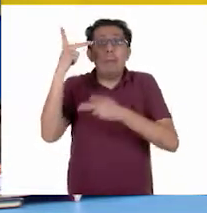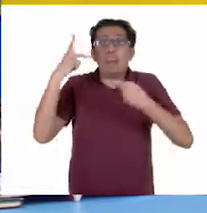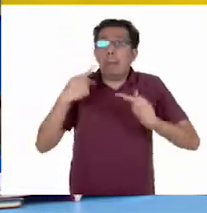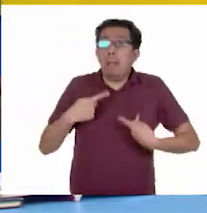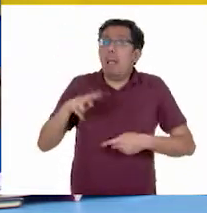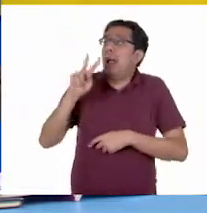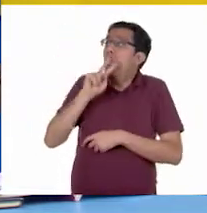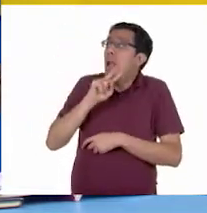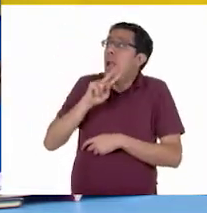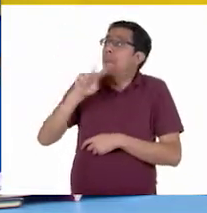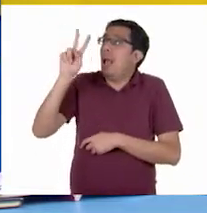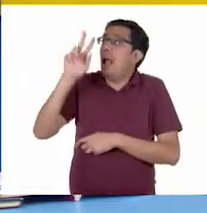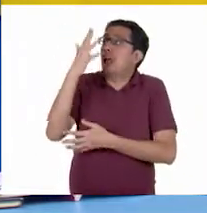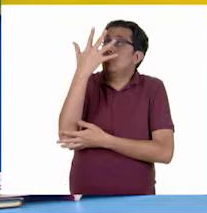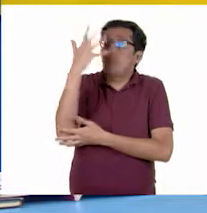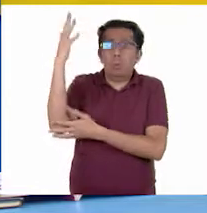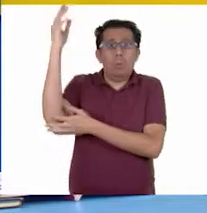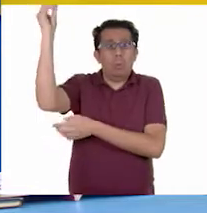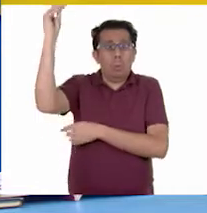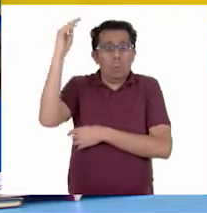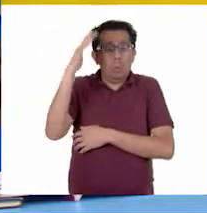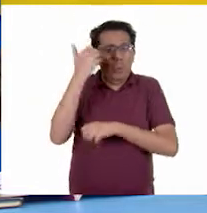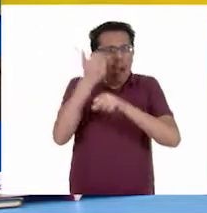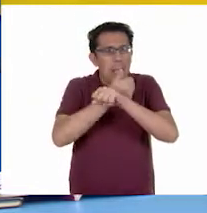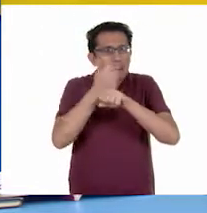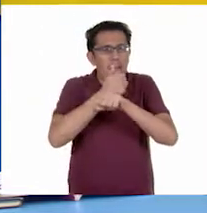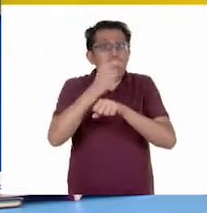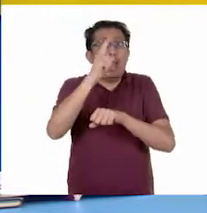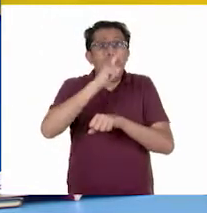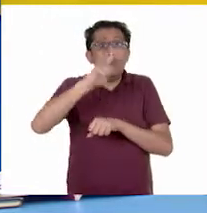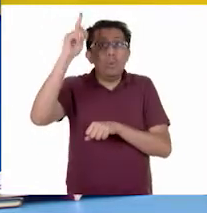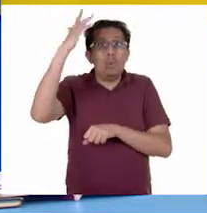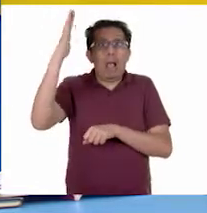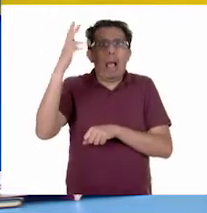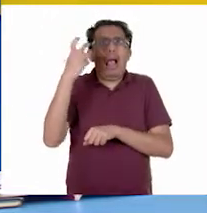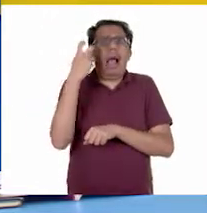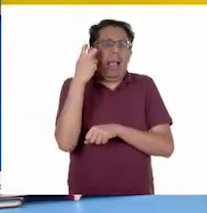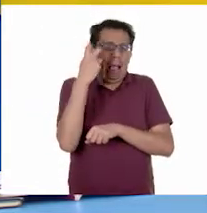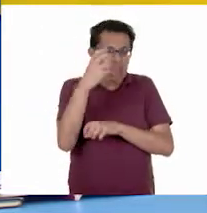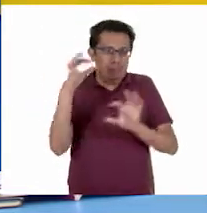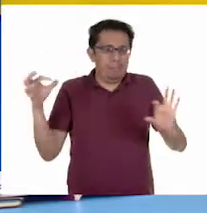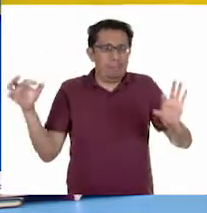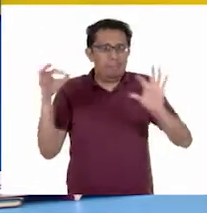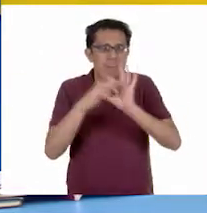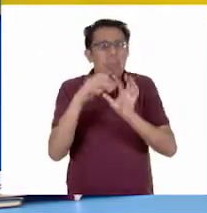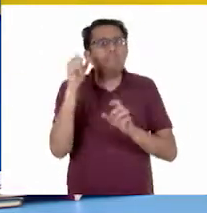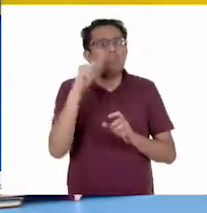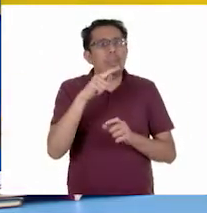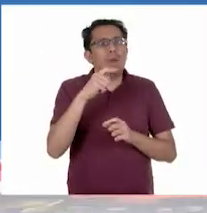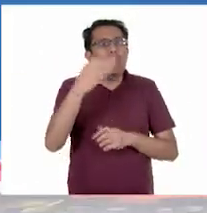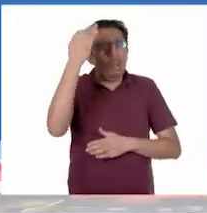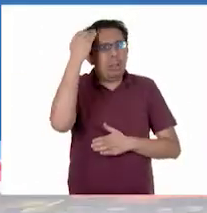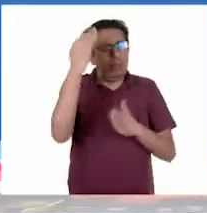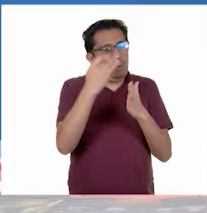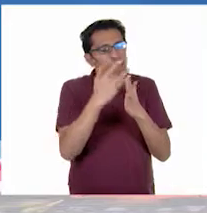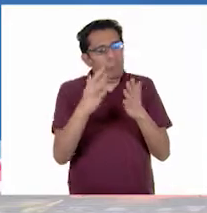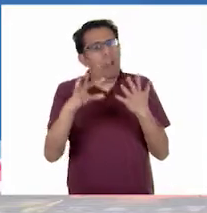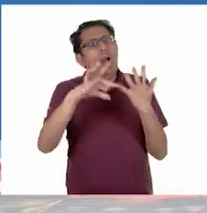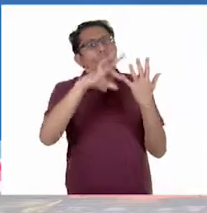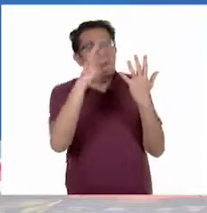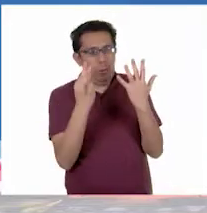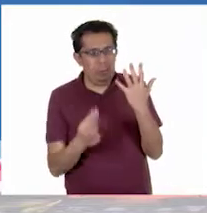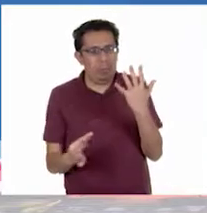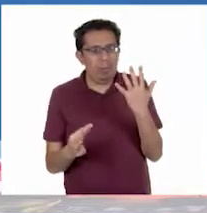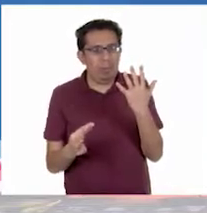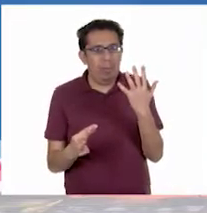la luz amarilla del sol entre sus hojas, especialmente si también están amarillas en el otoño. Yo